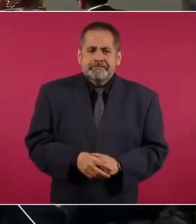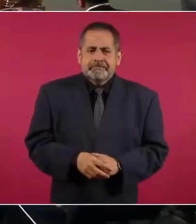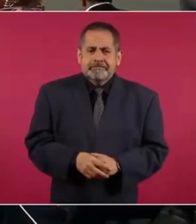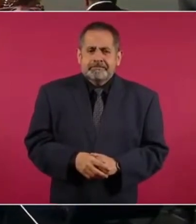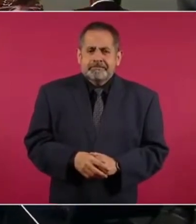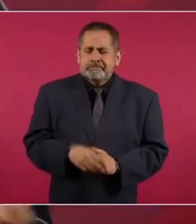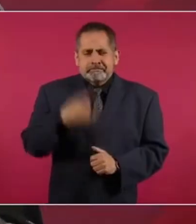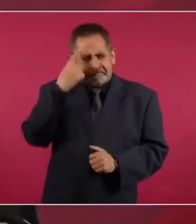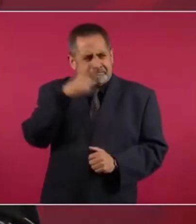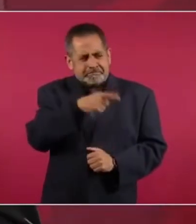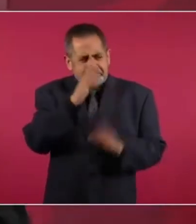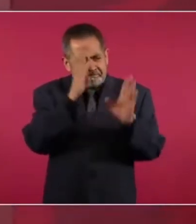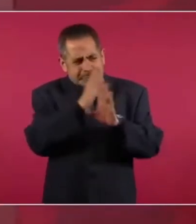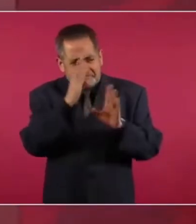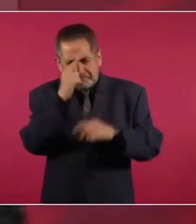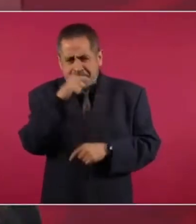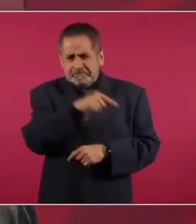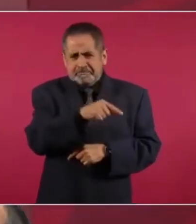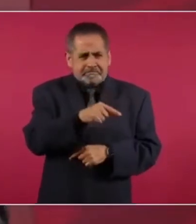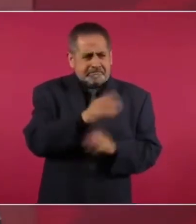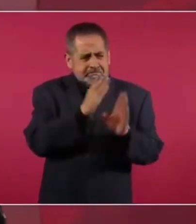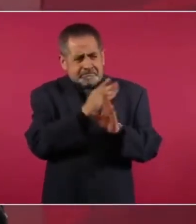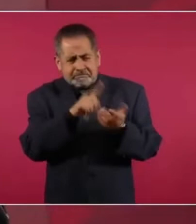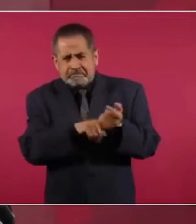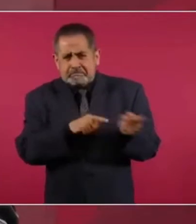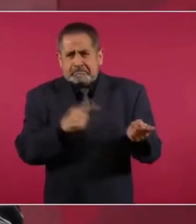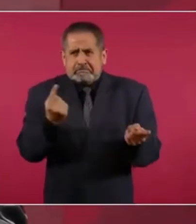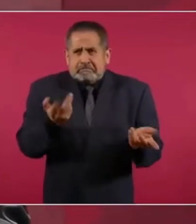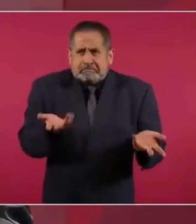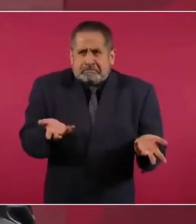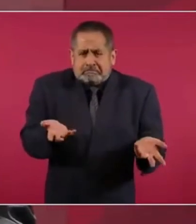caso tendría espiarlo?